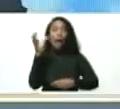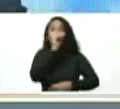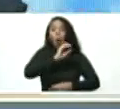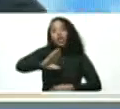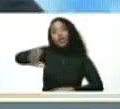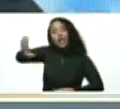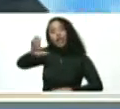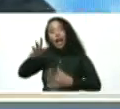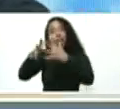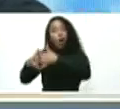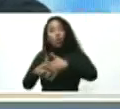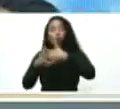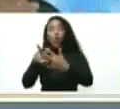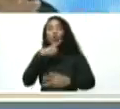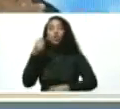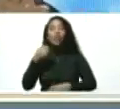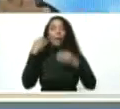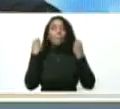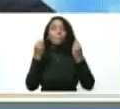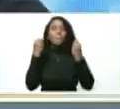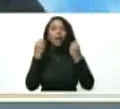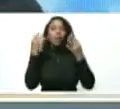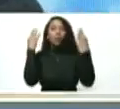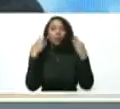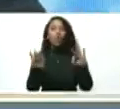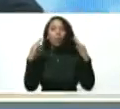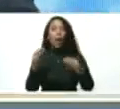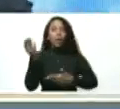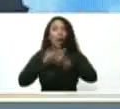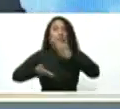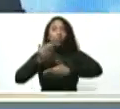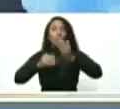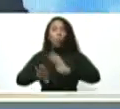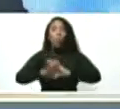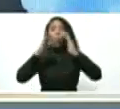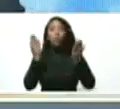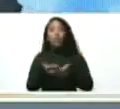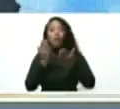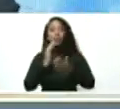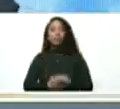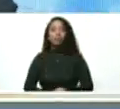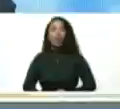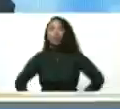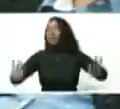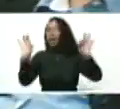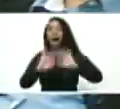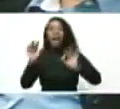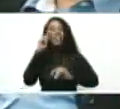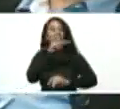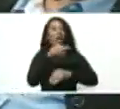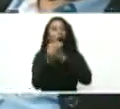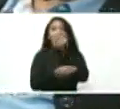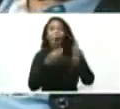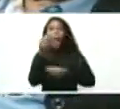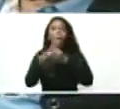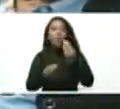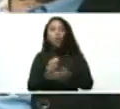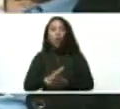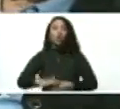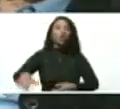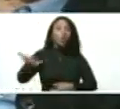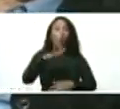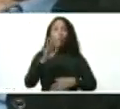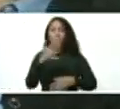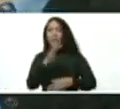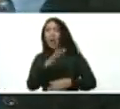Unidos y Rusia, para regularizar las relaciones mundiales. Nadie vislumbra eso. Todo parece